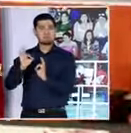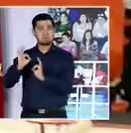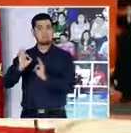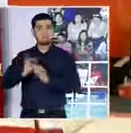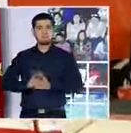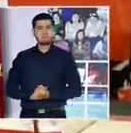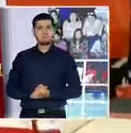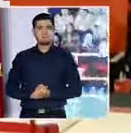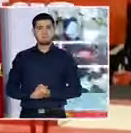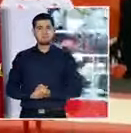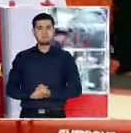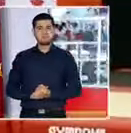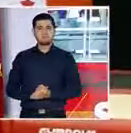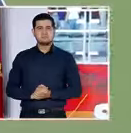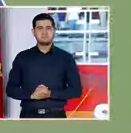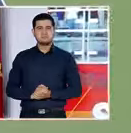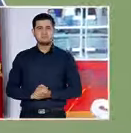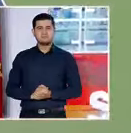Yosimar Calvo,